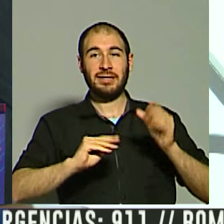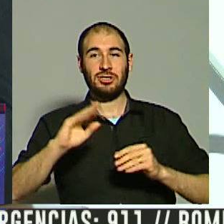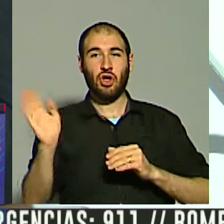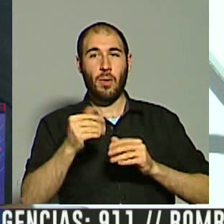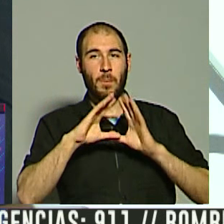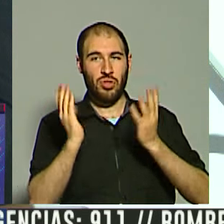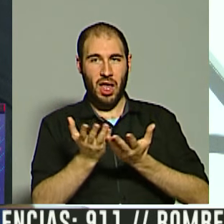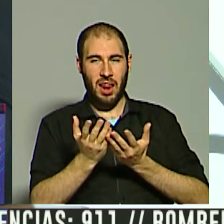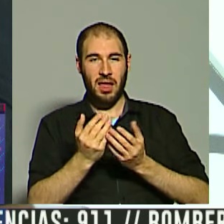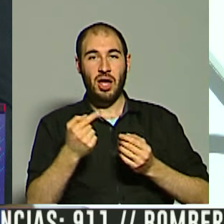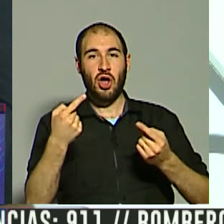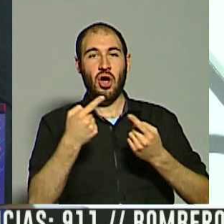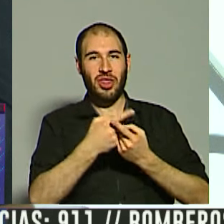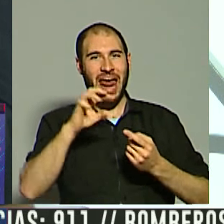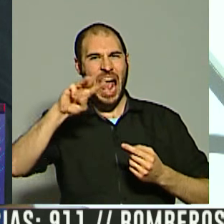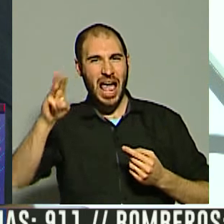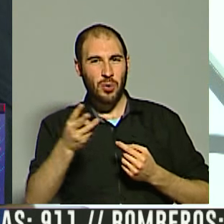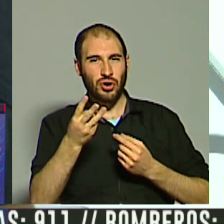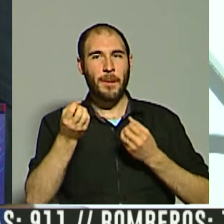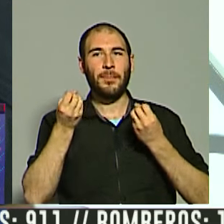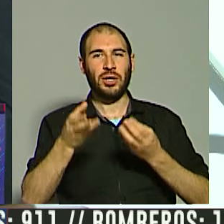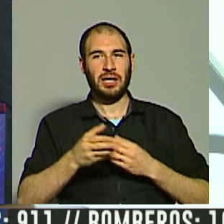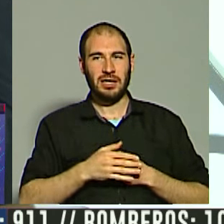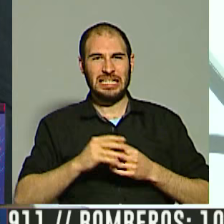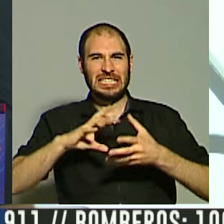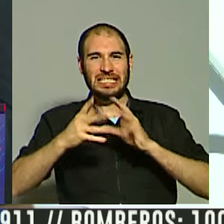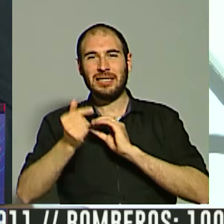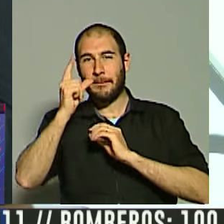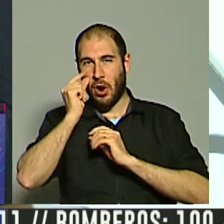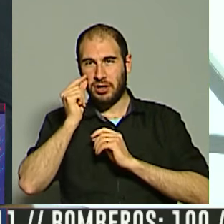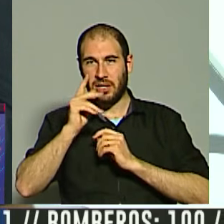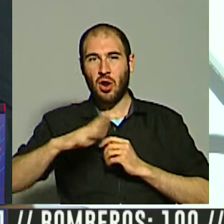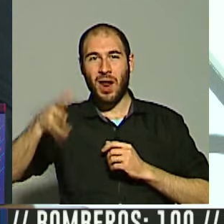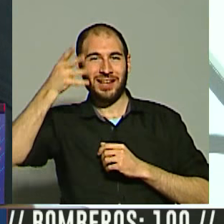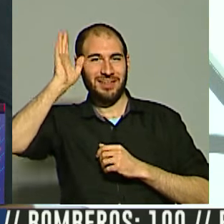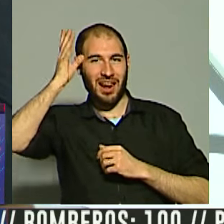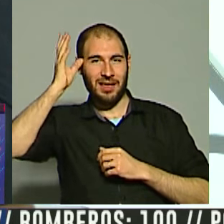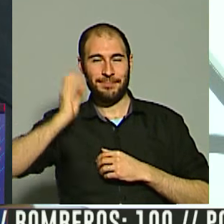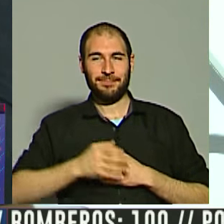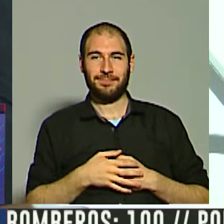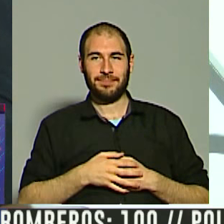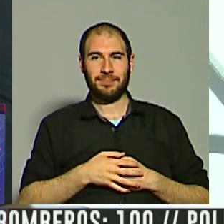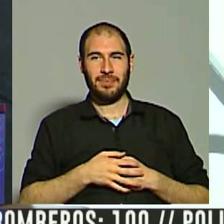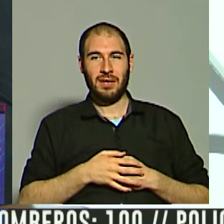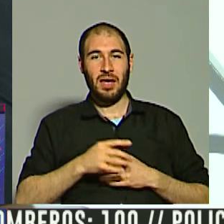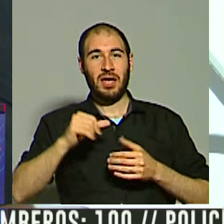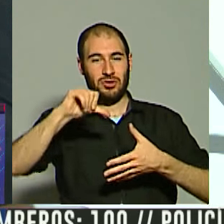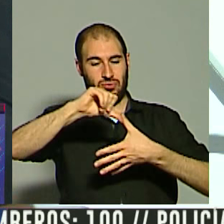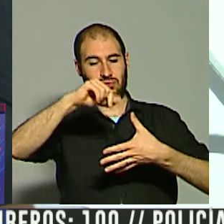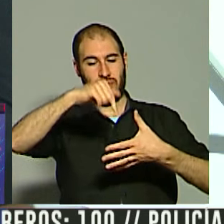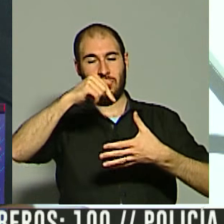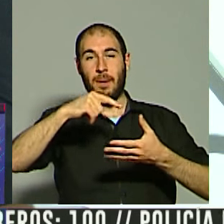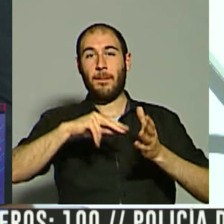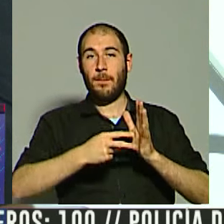mundo, fundamentalmente contra el euro, producto de la crisis política que se está viviendo en Italia. Después, en Sudamérica tenemos